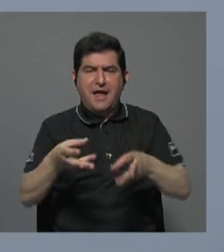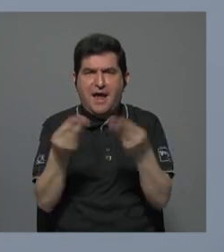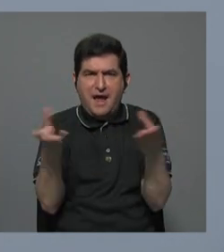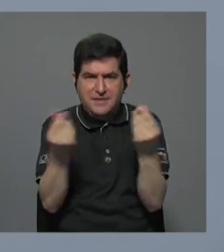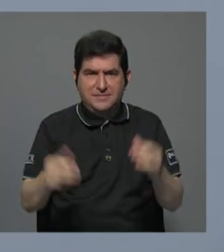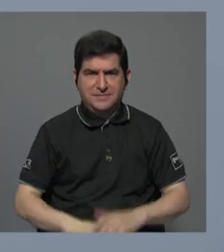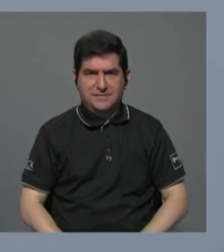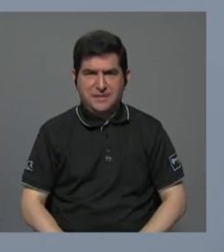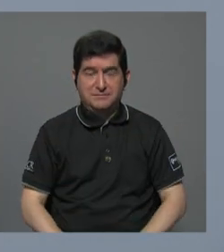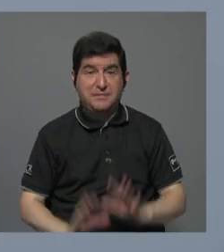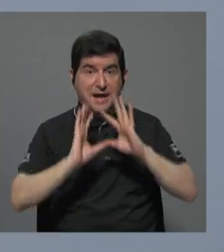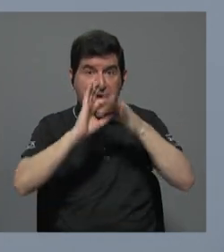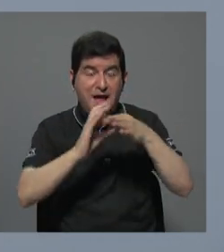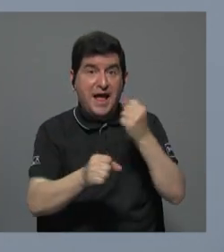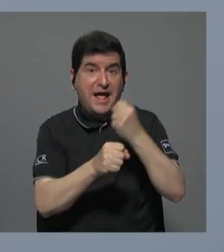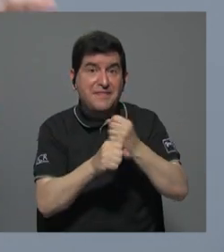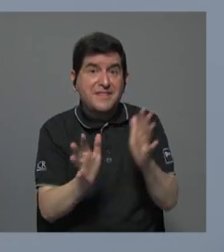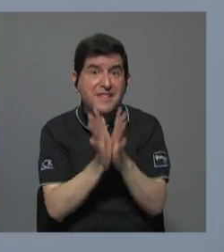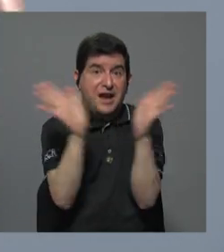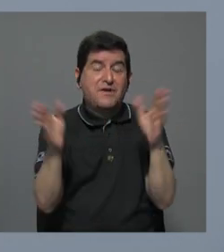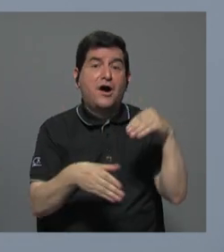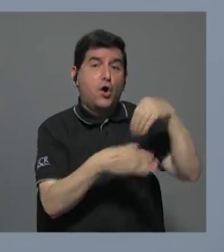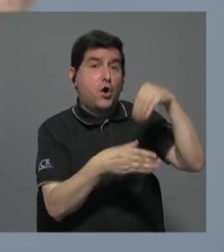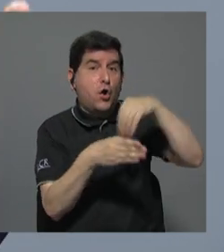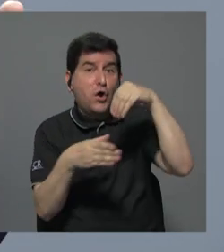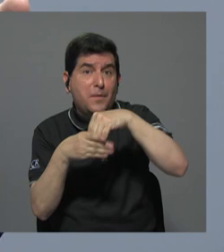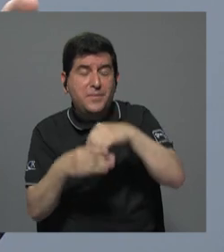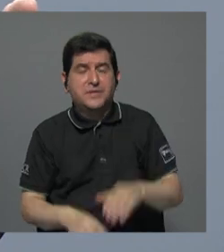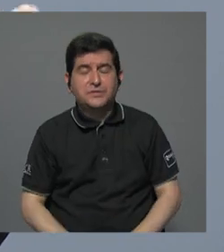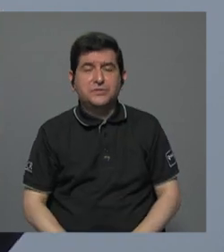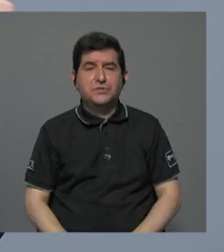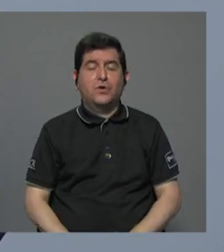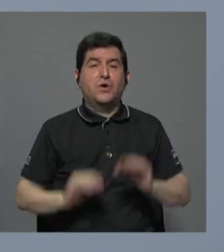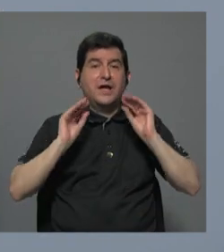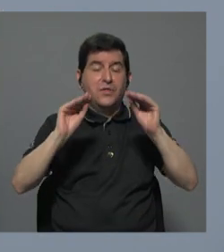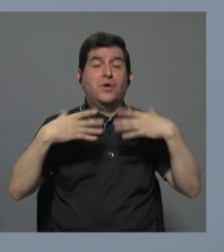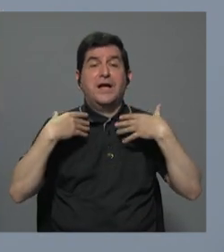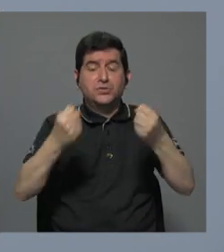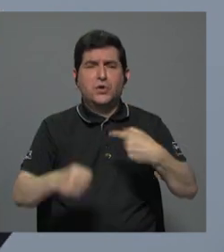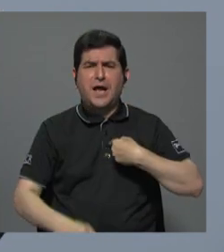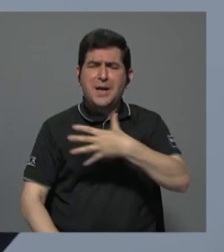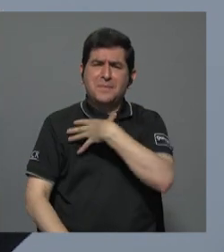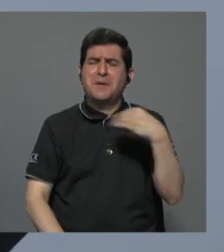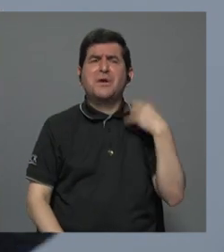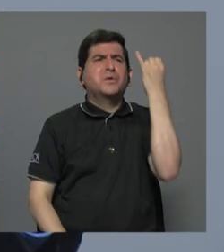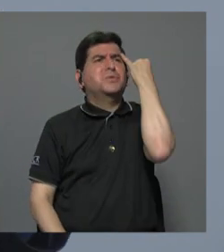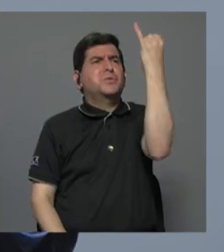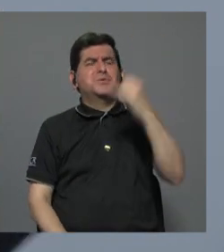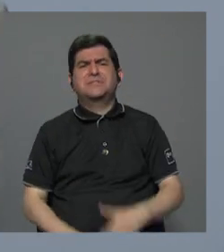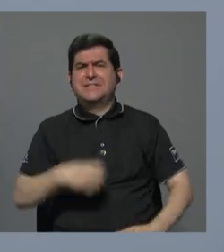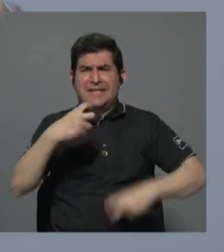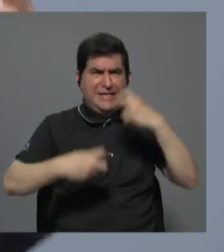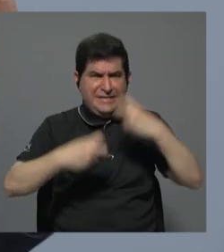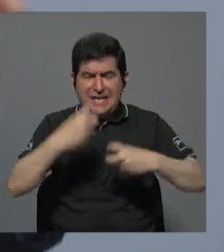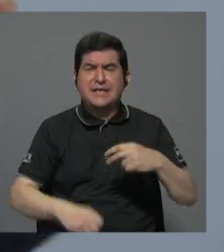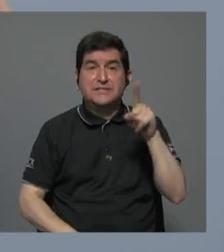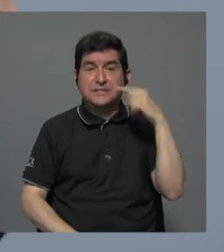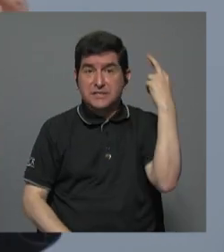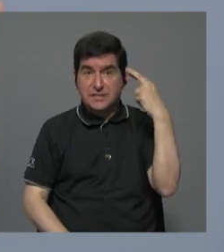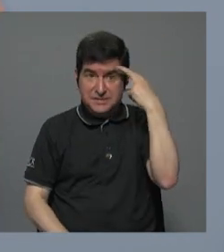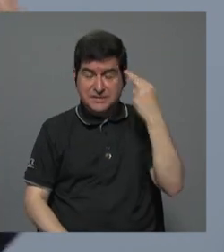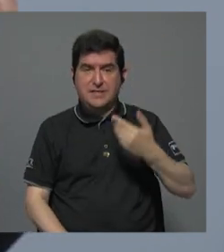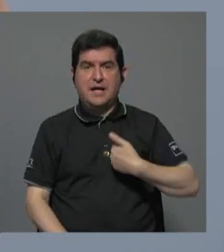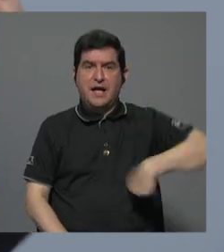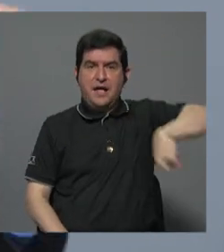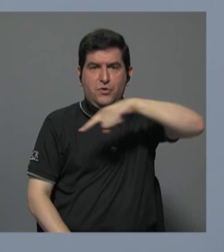con respecto a lo que tiene que ver con obra pública y necesidad de educación y de salud a mi me encanta el concepto de la crisis y por una razón porque nos